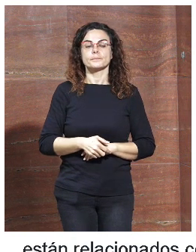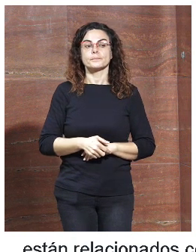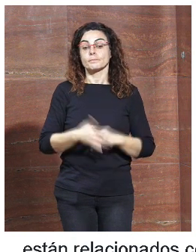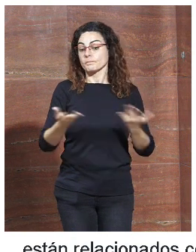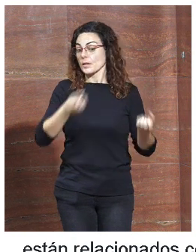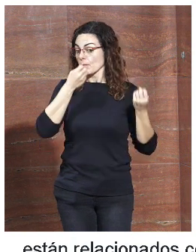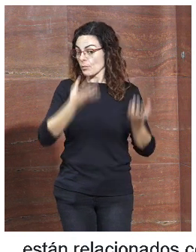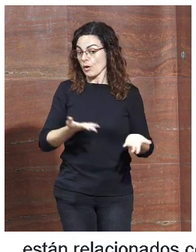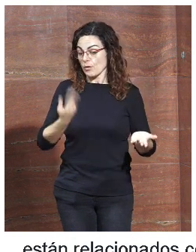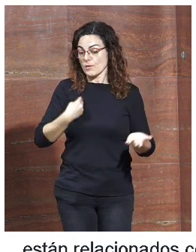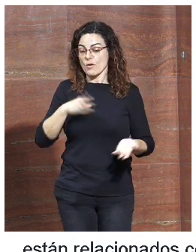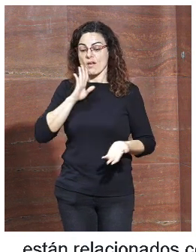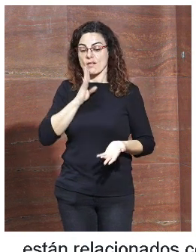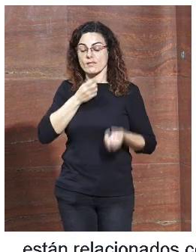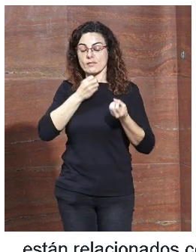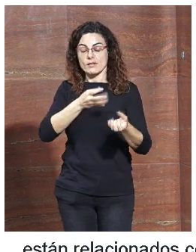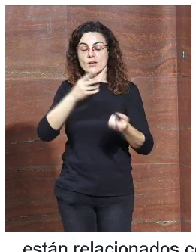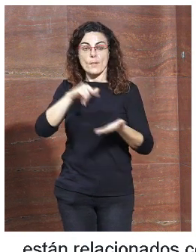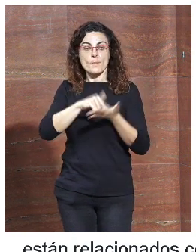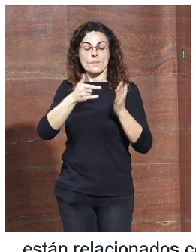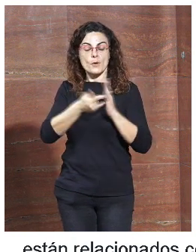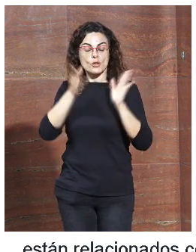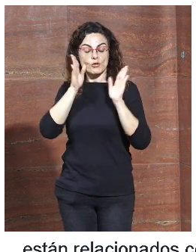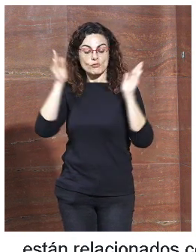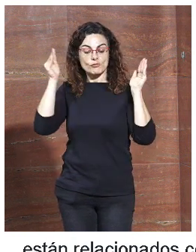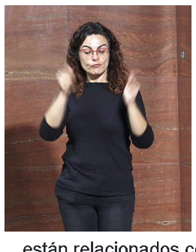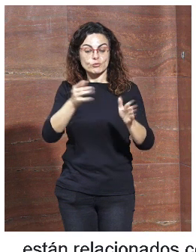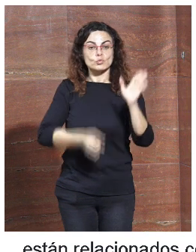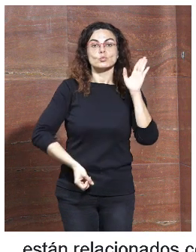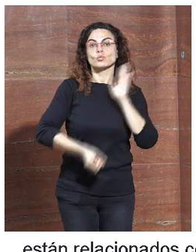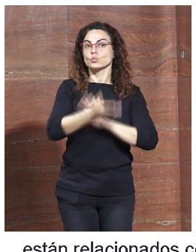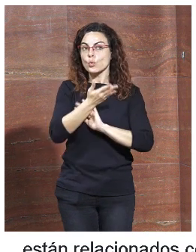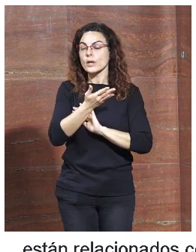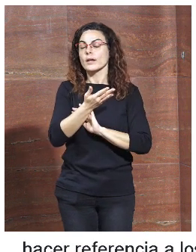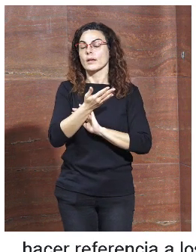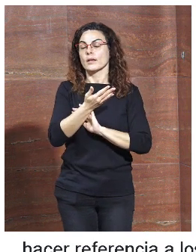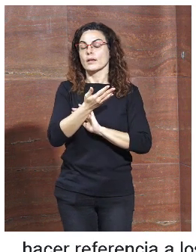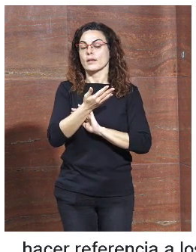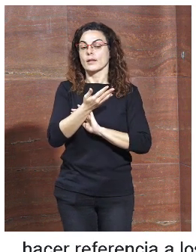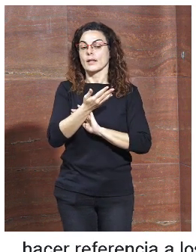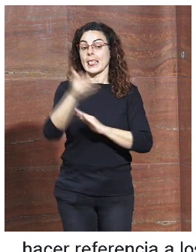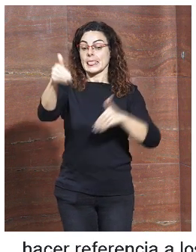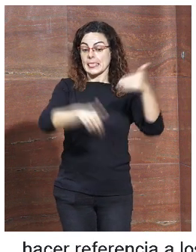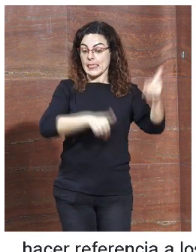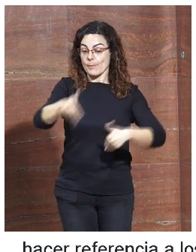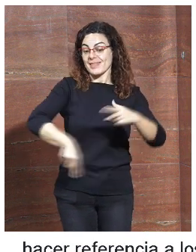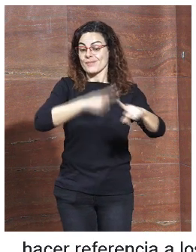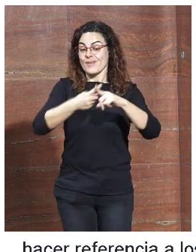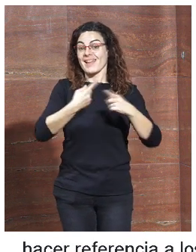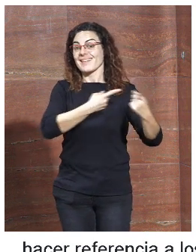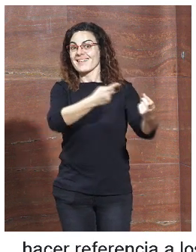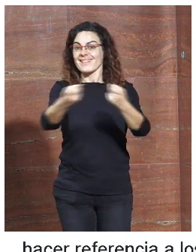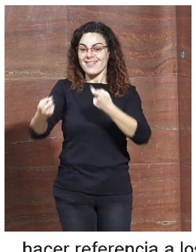Y bueno, lo que os comentaba antes, son proyectos enfocados y que nacen de las demandas y las necesidades